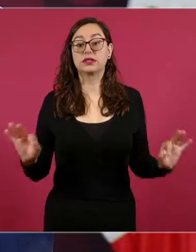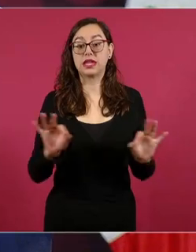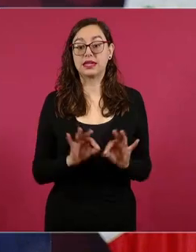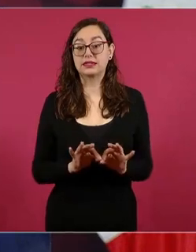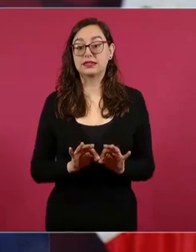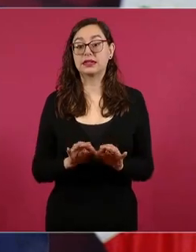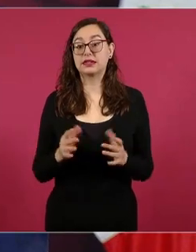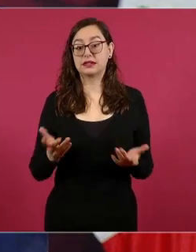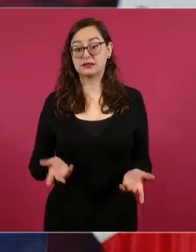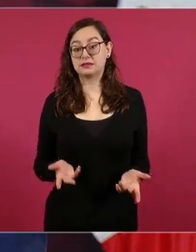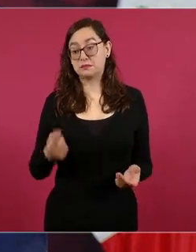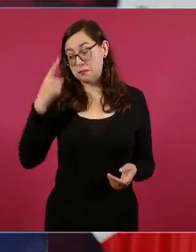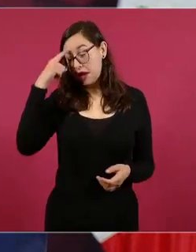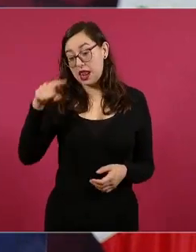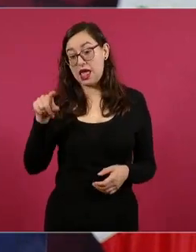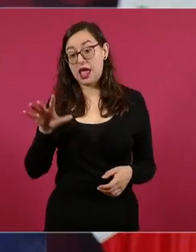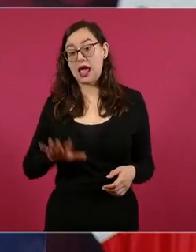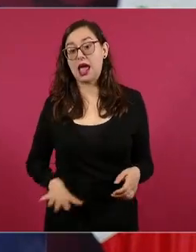enarbolando